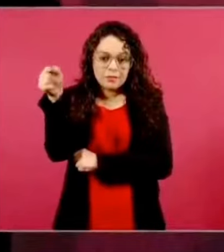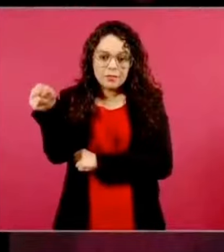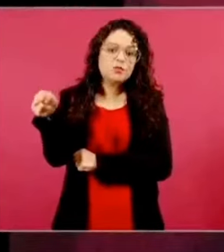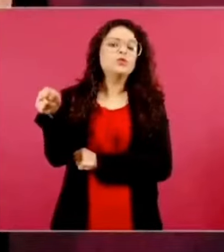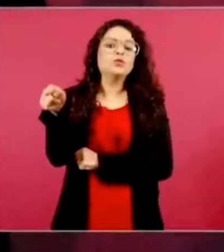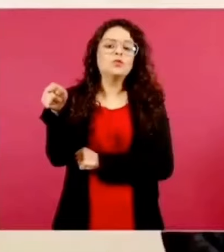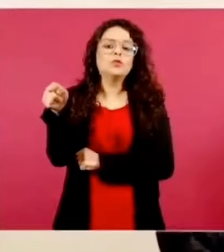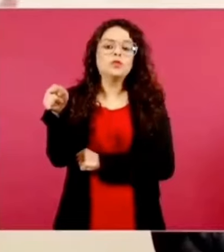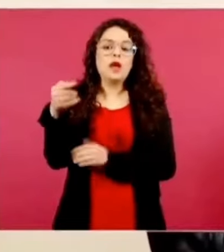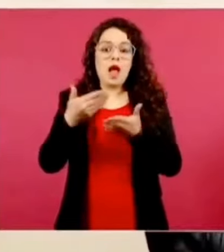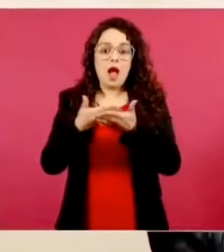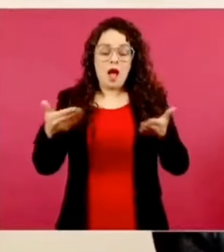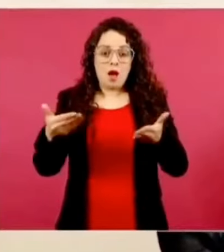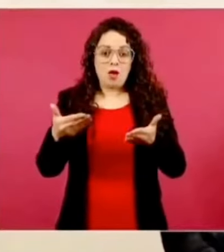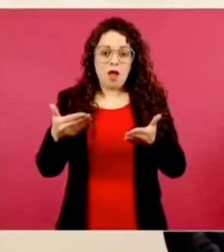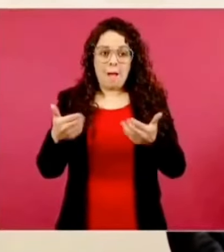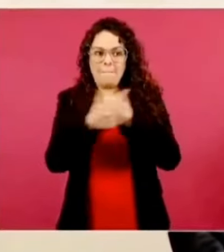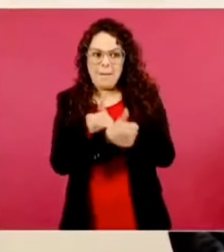voltear las cosas